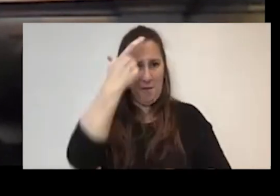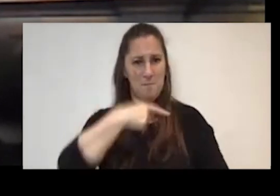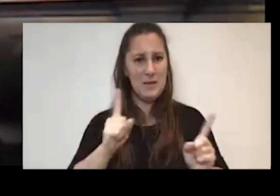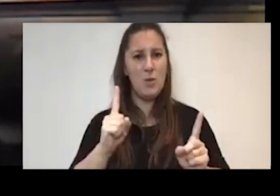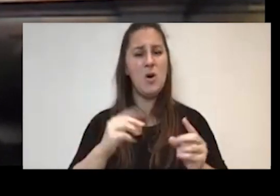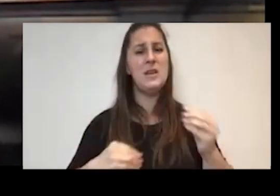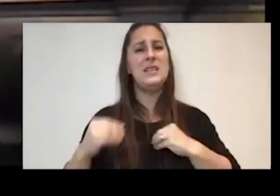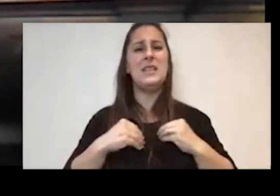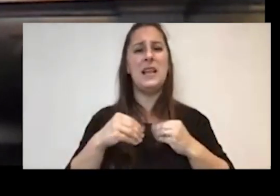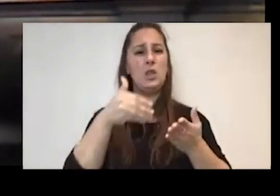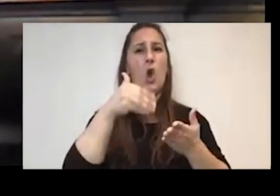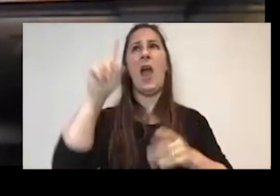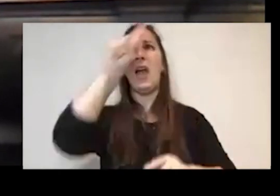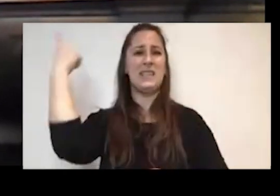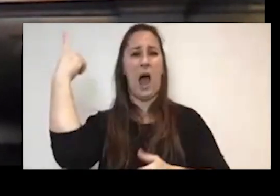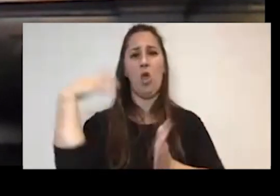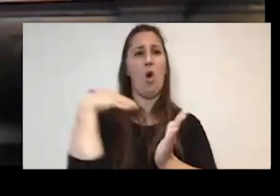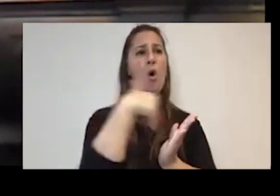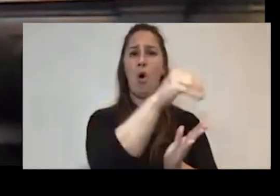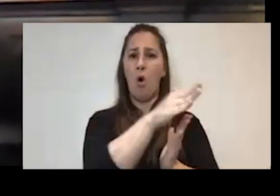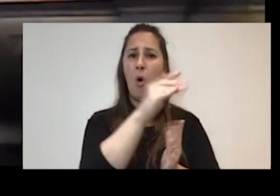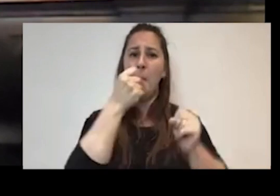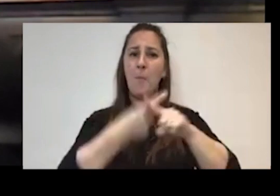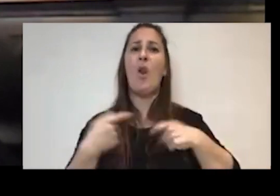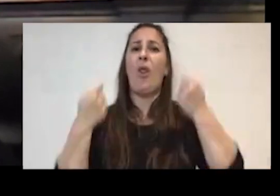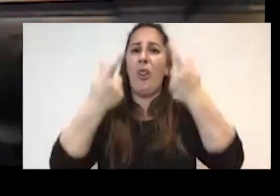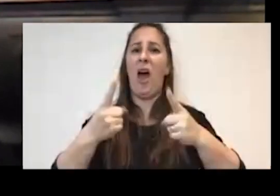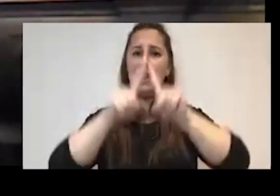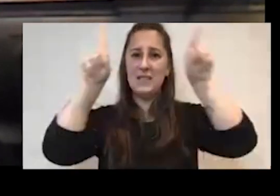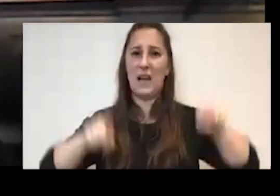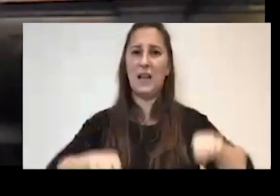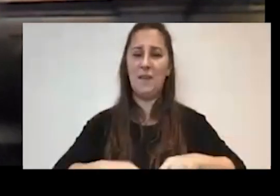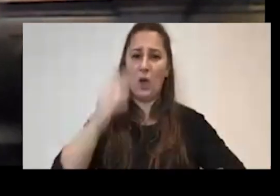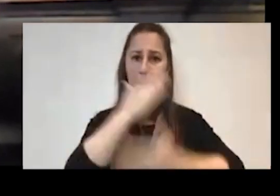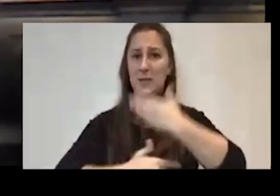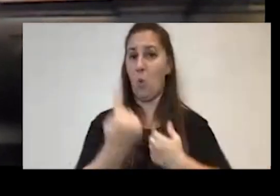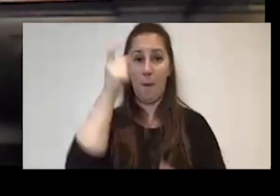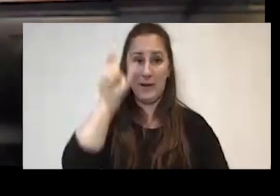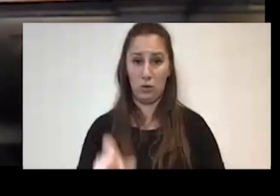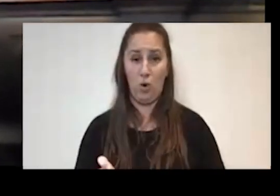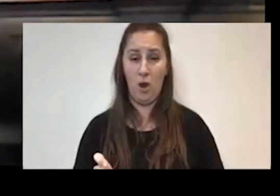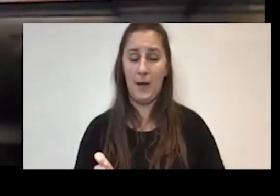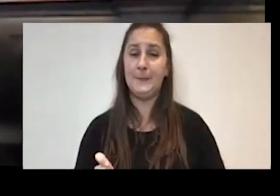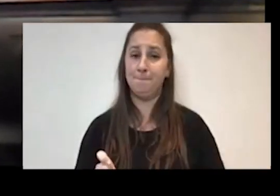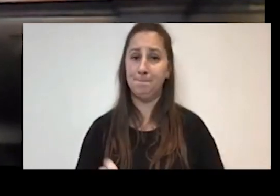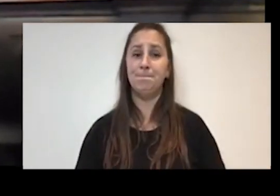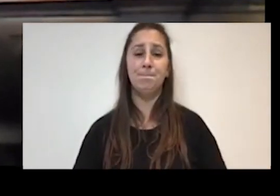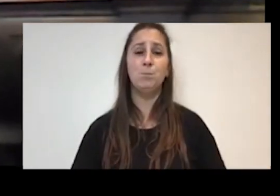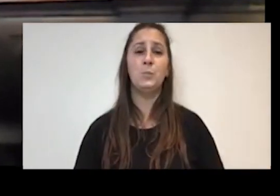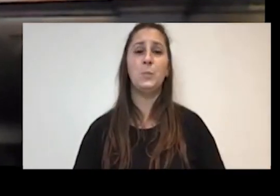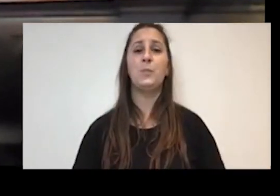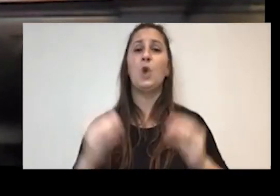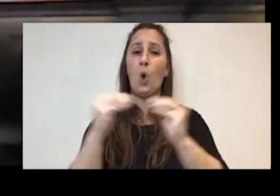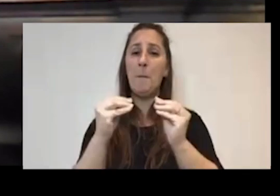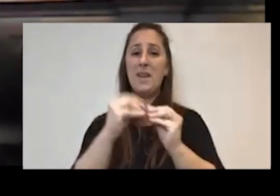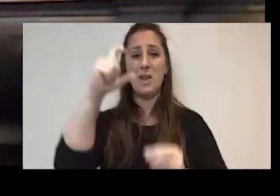situación discriminatoria que el Estado hace por darle ese certificado a una persona. Después, mi